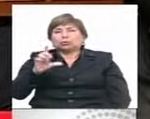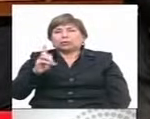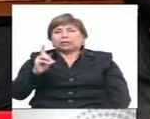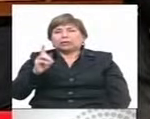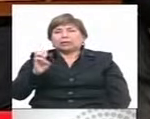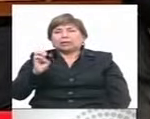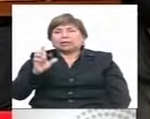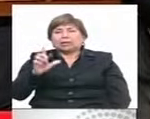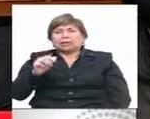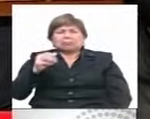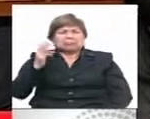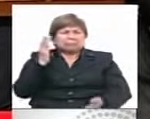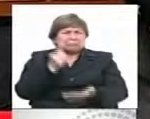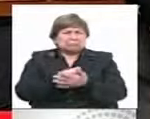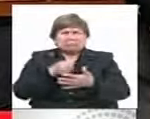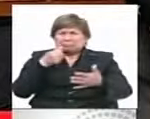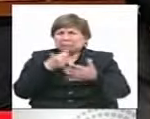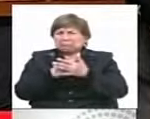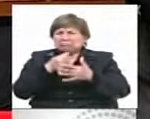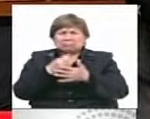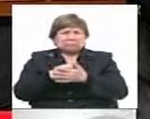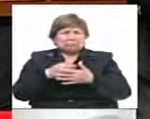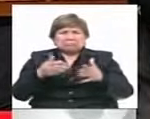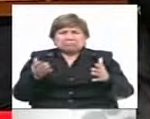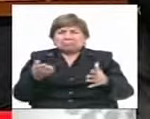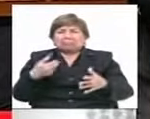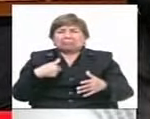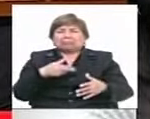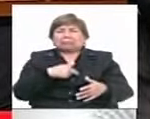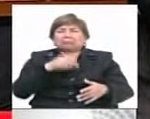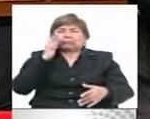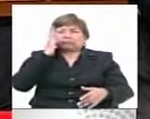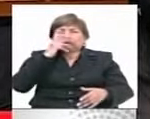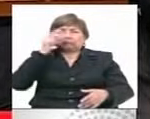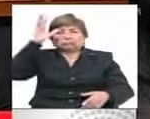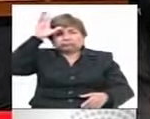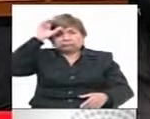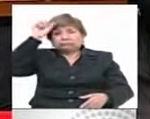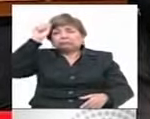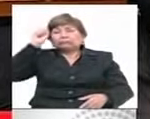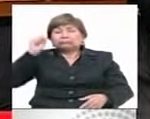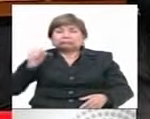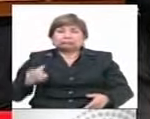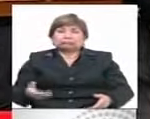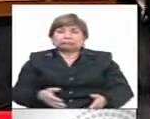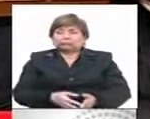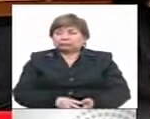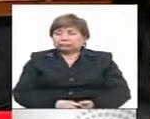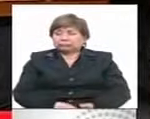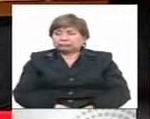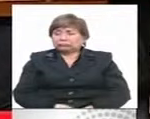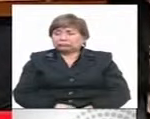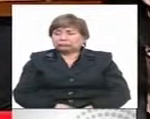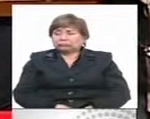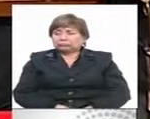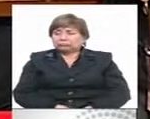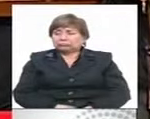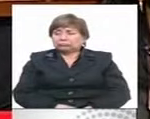golpeamos, autogolpeamos innecesariamente a nuestra prestigiosa Cancillería. Por eso.